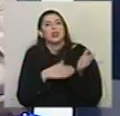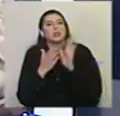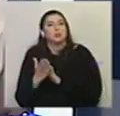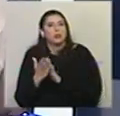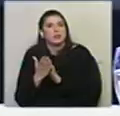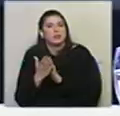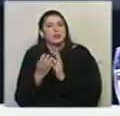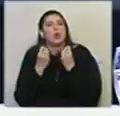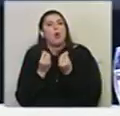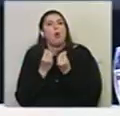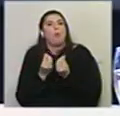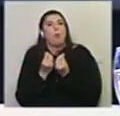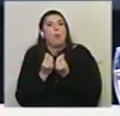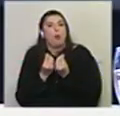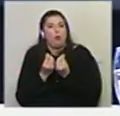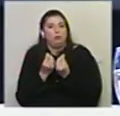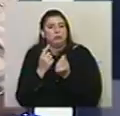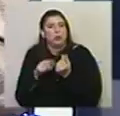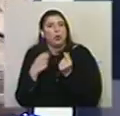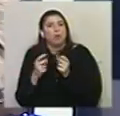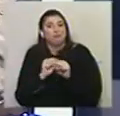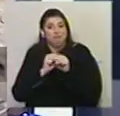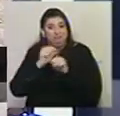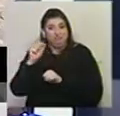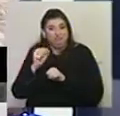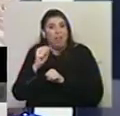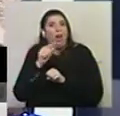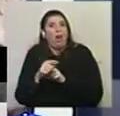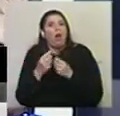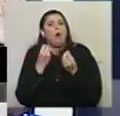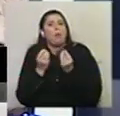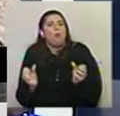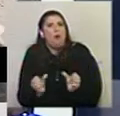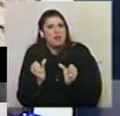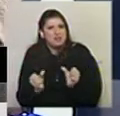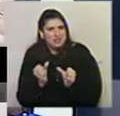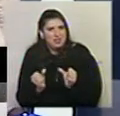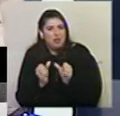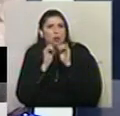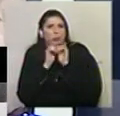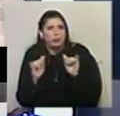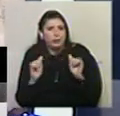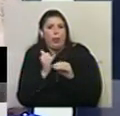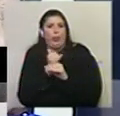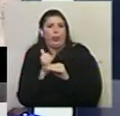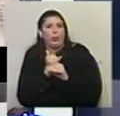en la intimidad del consultorio, en la presión que de la industria, del marketing, de los viajes, de los